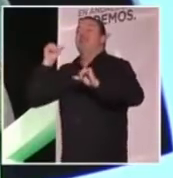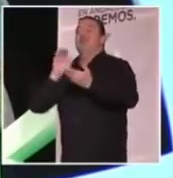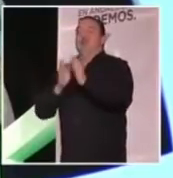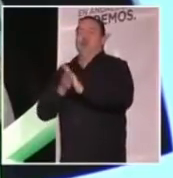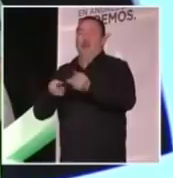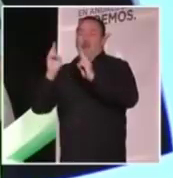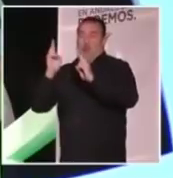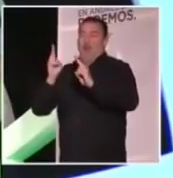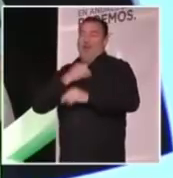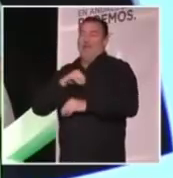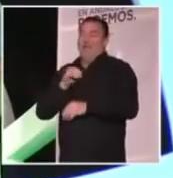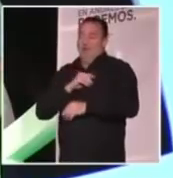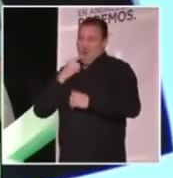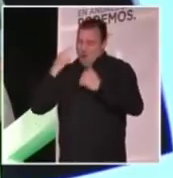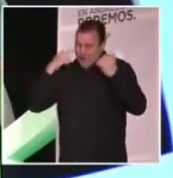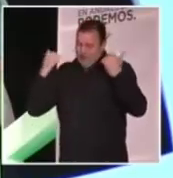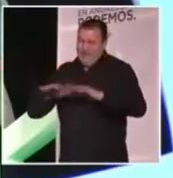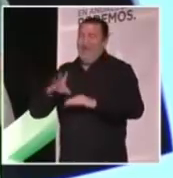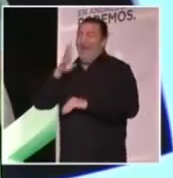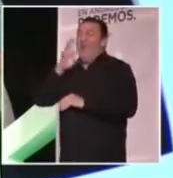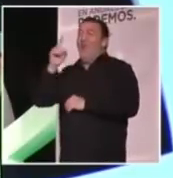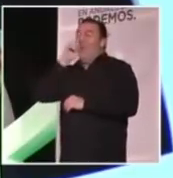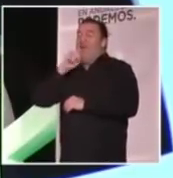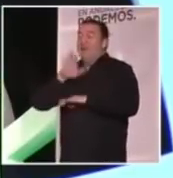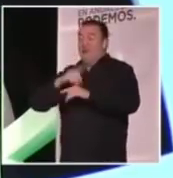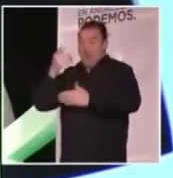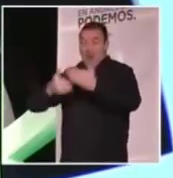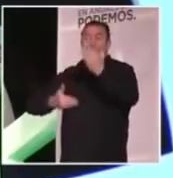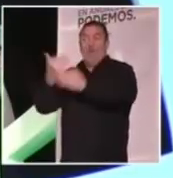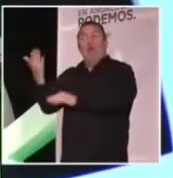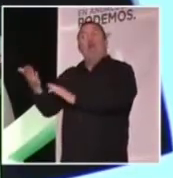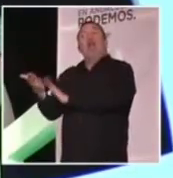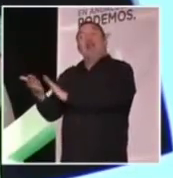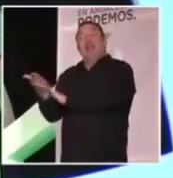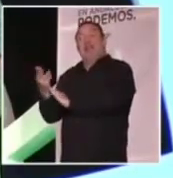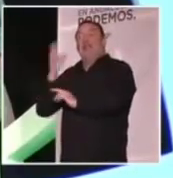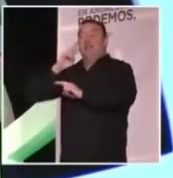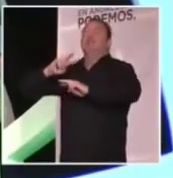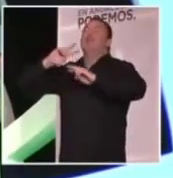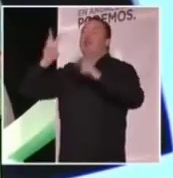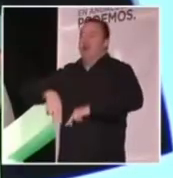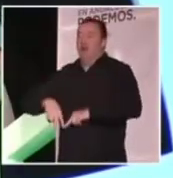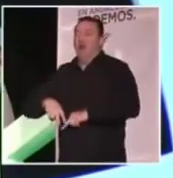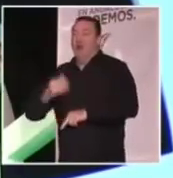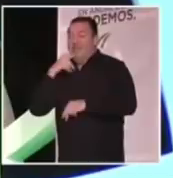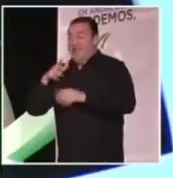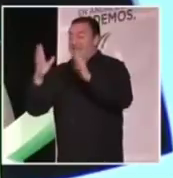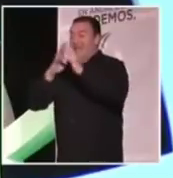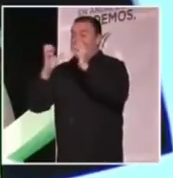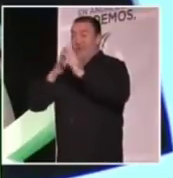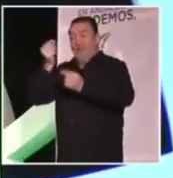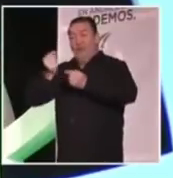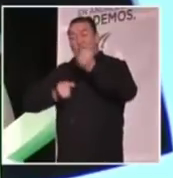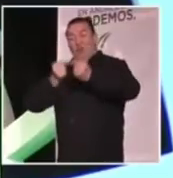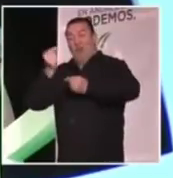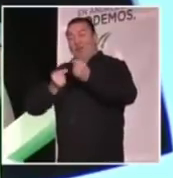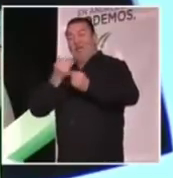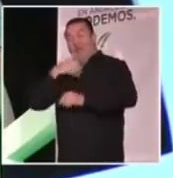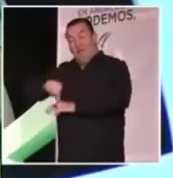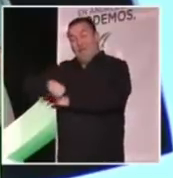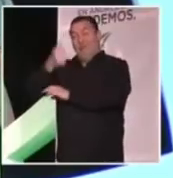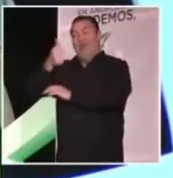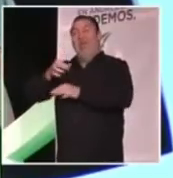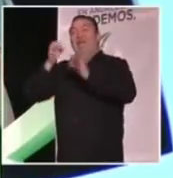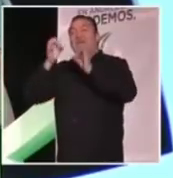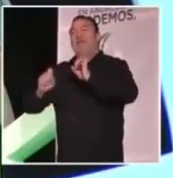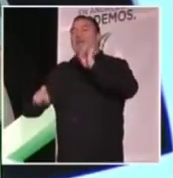Se dice pronto, 40 años para que un periódico de la derecha reconociera. Si ese acuerdo de presupuestos se lleva a cabo,